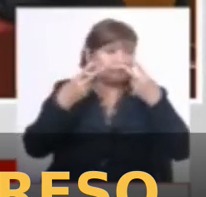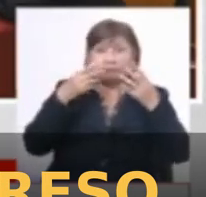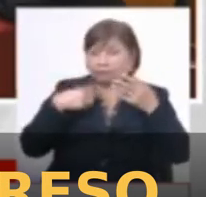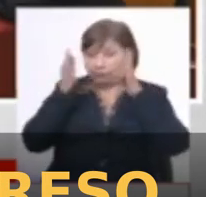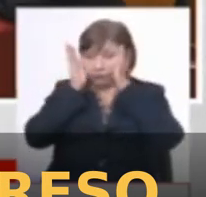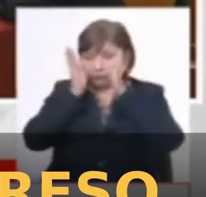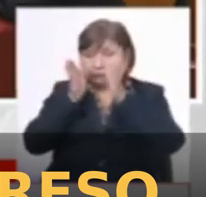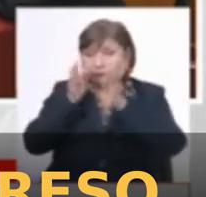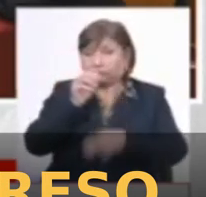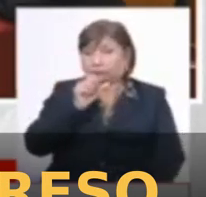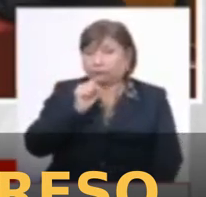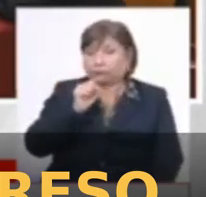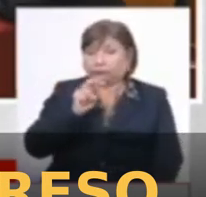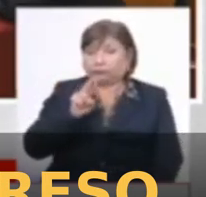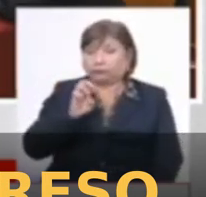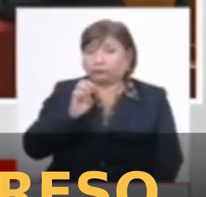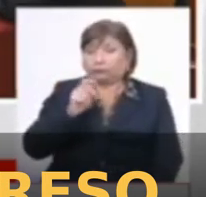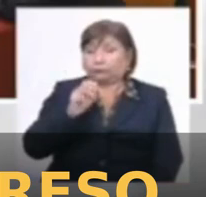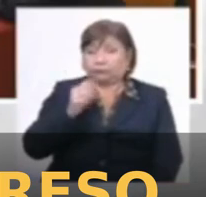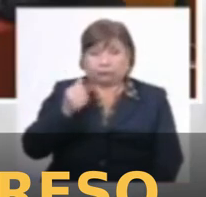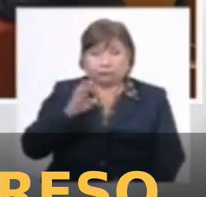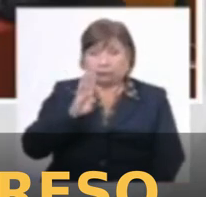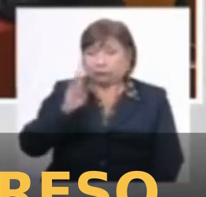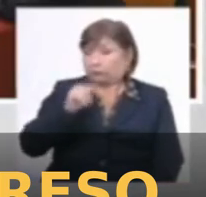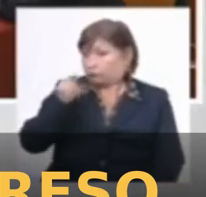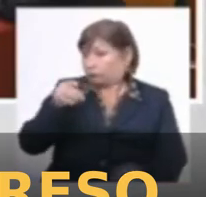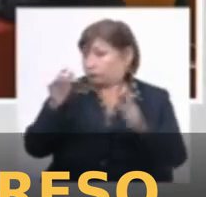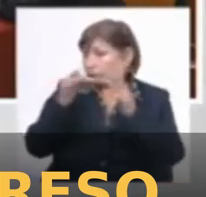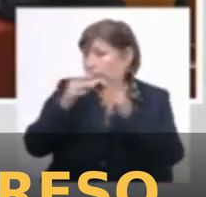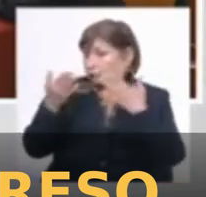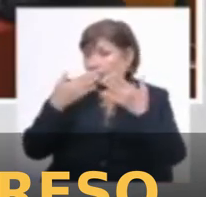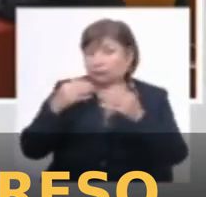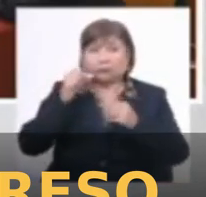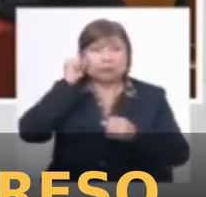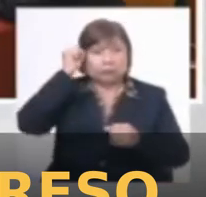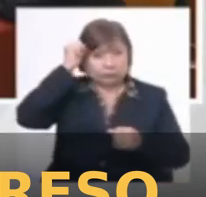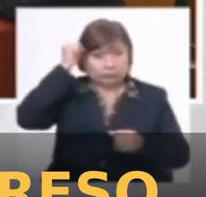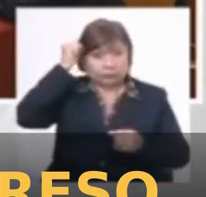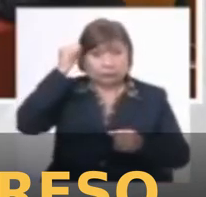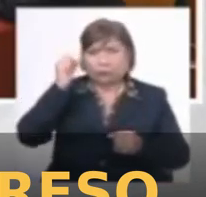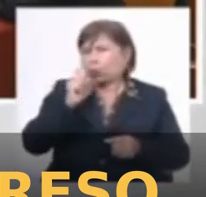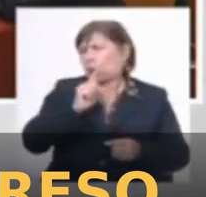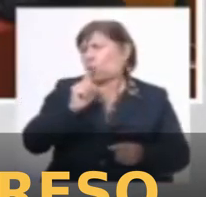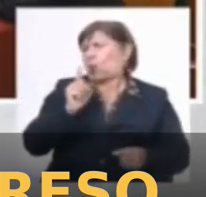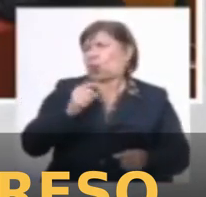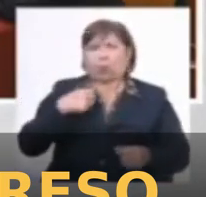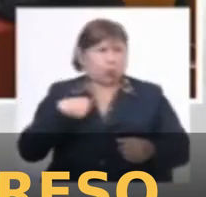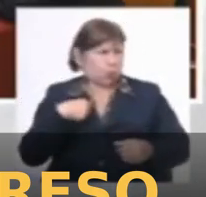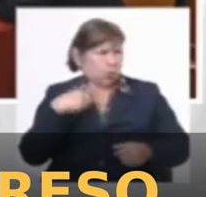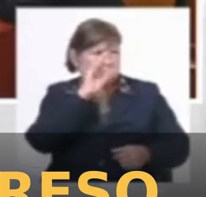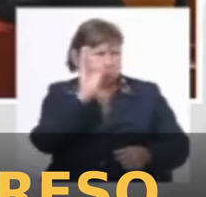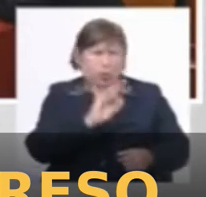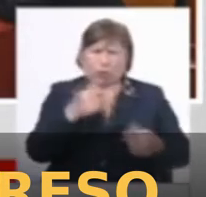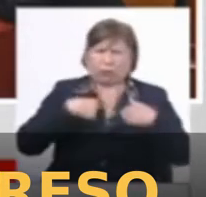en el pasaje Zarratea en Breña. ¿Usted coordinó tal vez con los sobrinos del presidente? Yo nunca he pedido una cita con el mandatario, yo no